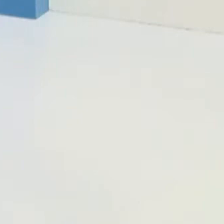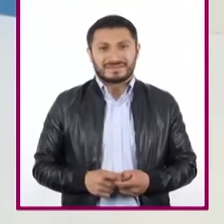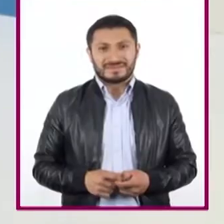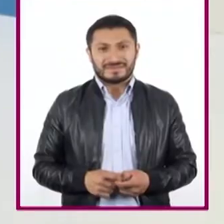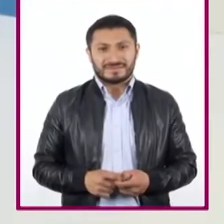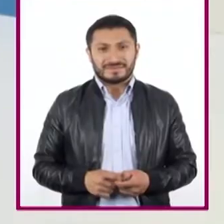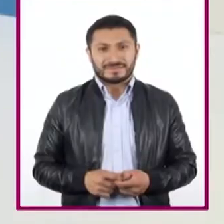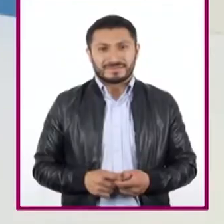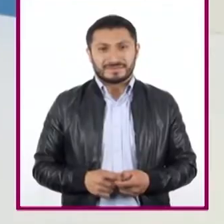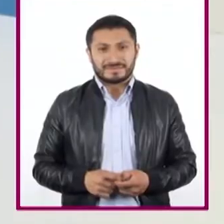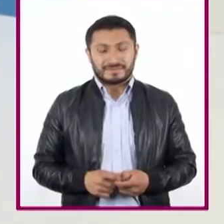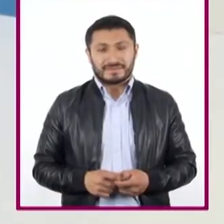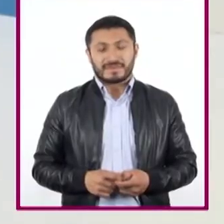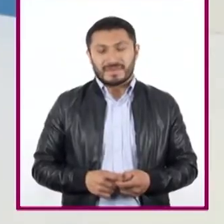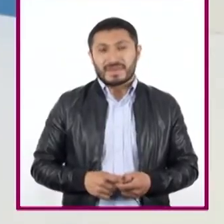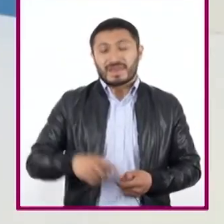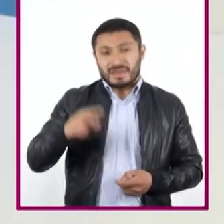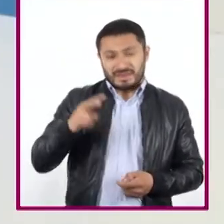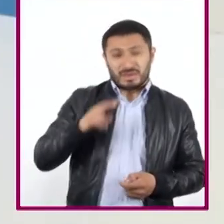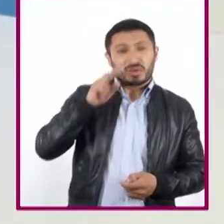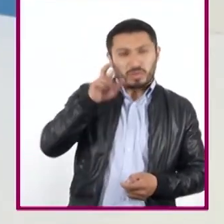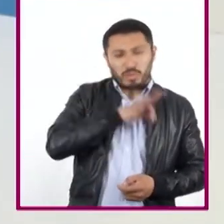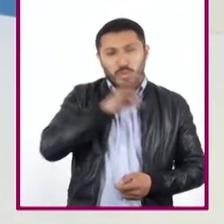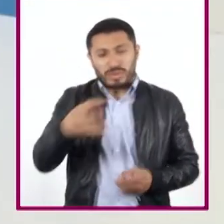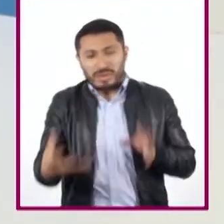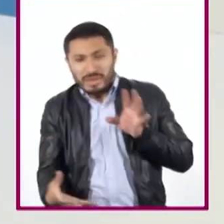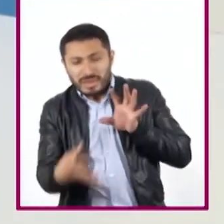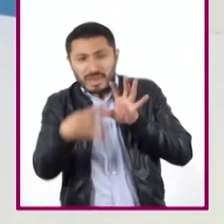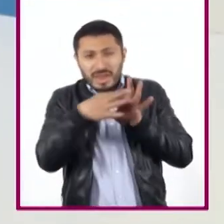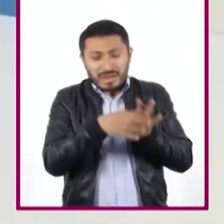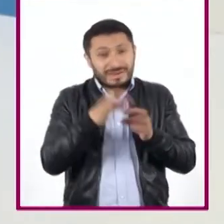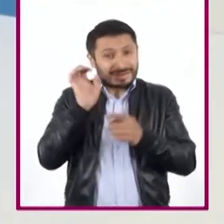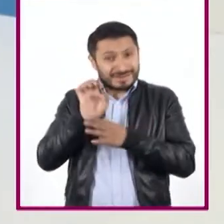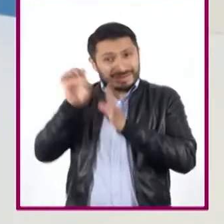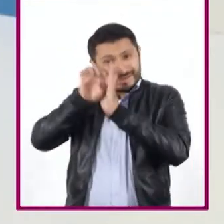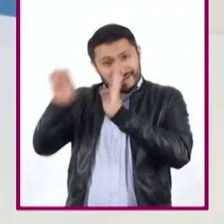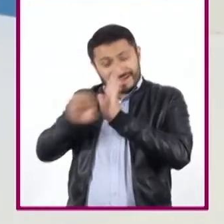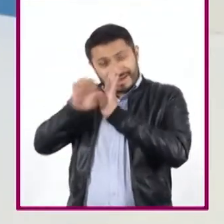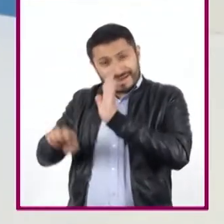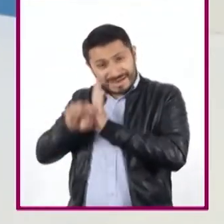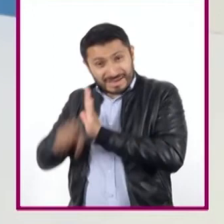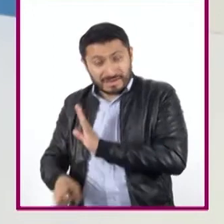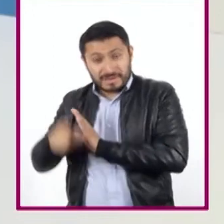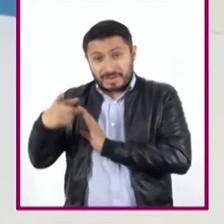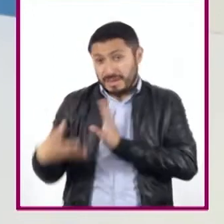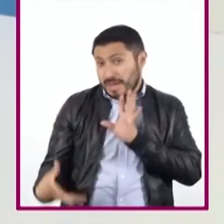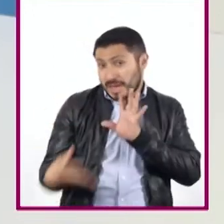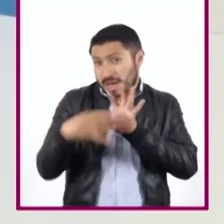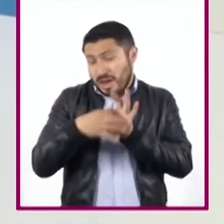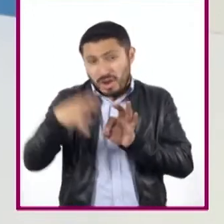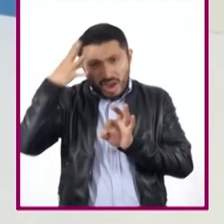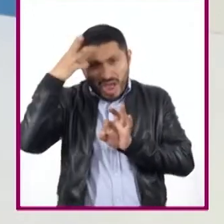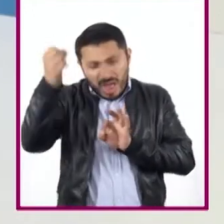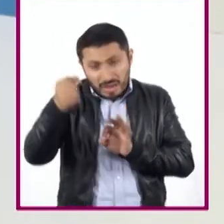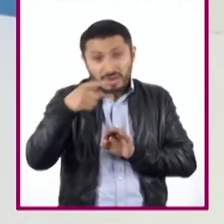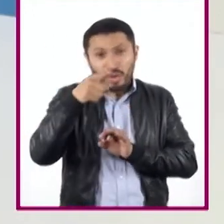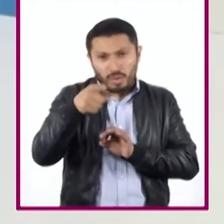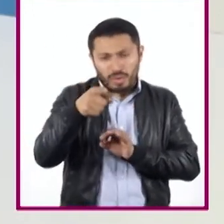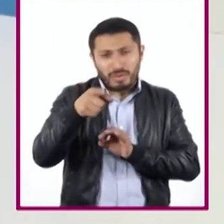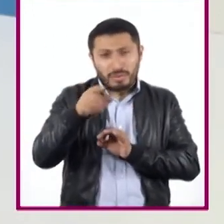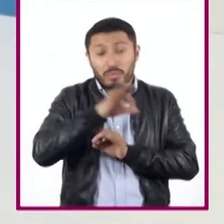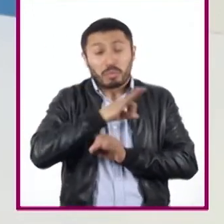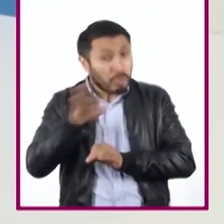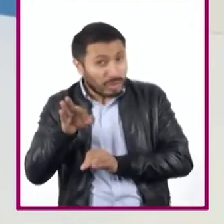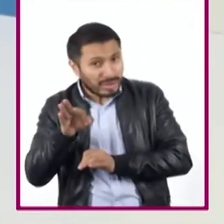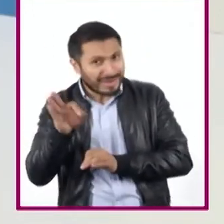relacionar los casos expuestos con los conceptos antes mencionados? Seguramente sí, y lo hicieron muy bien.